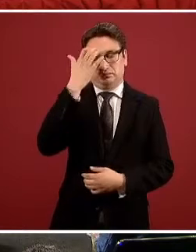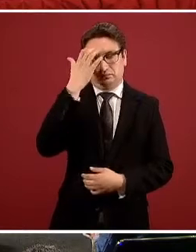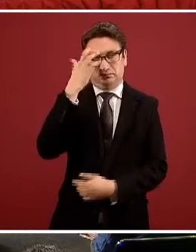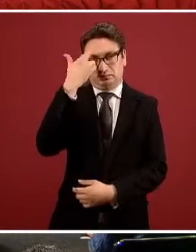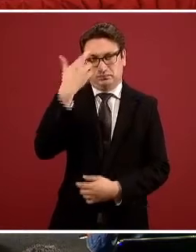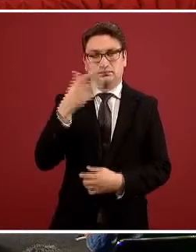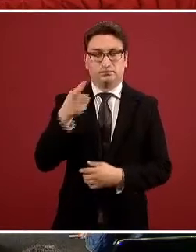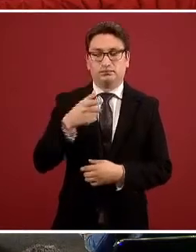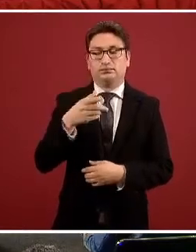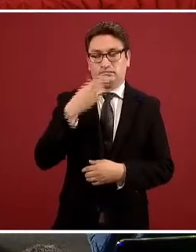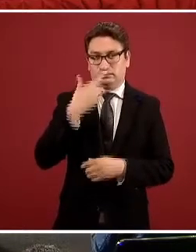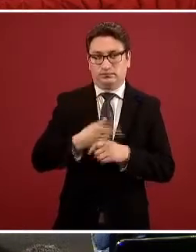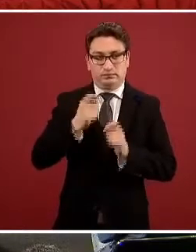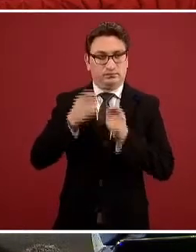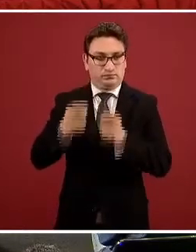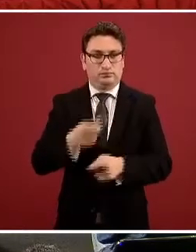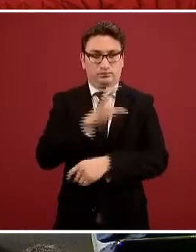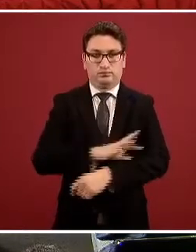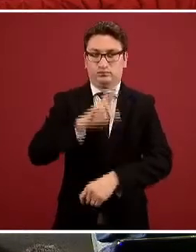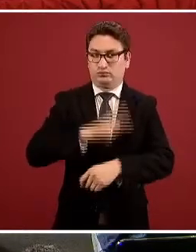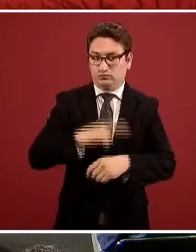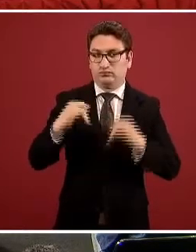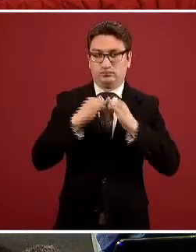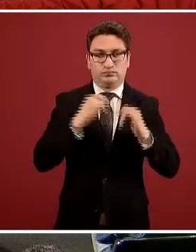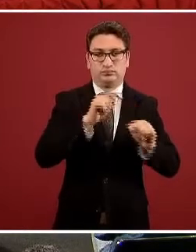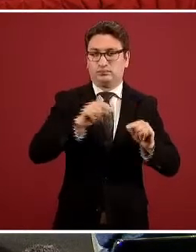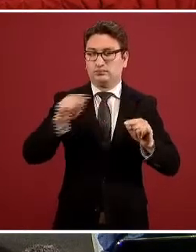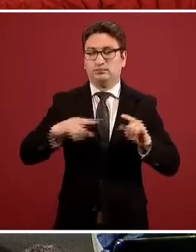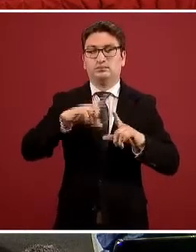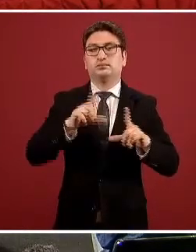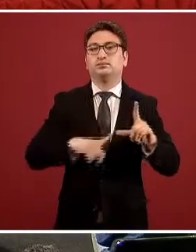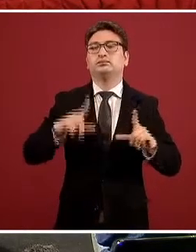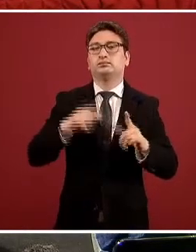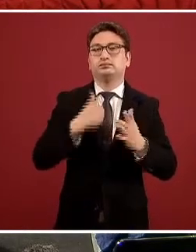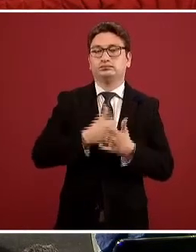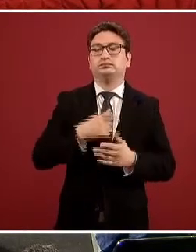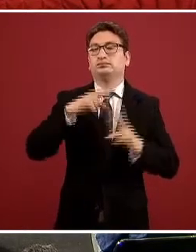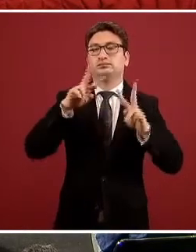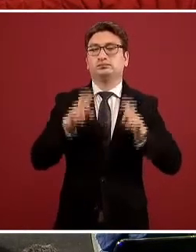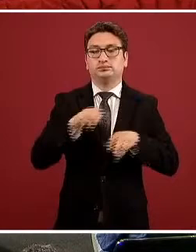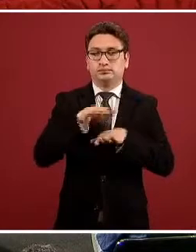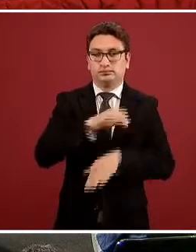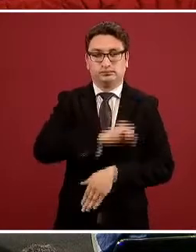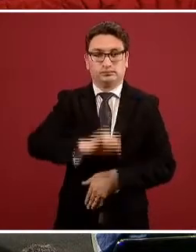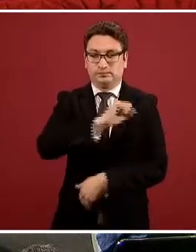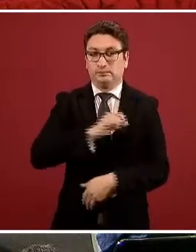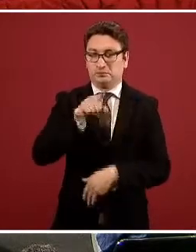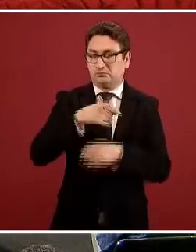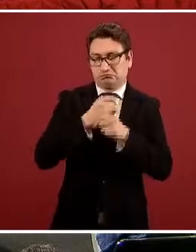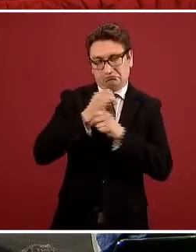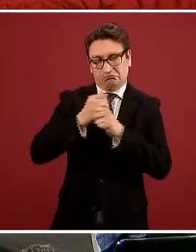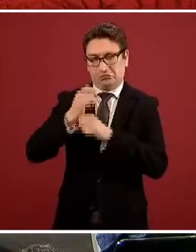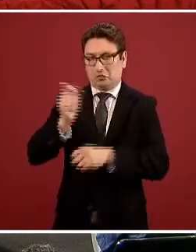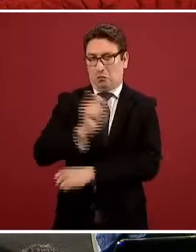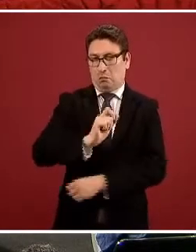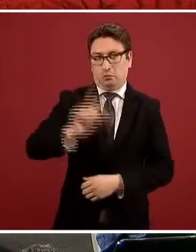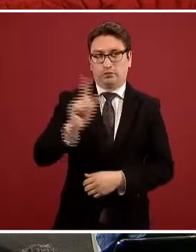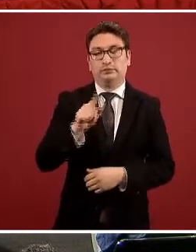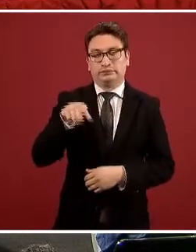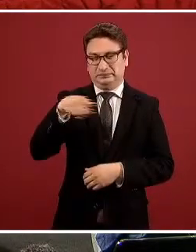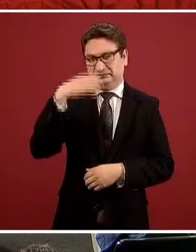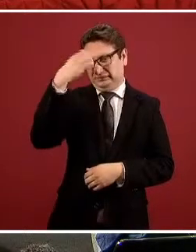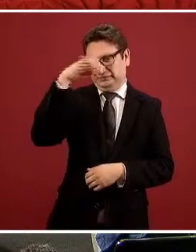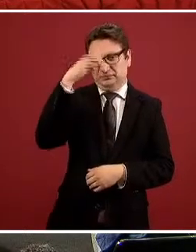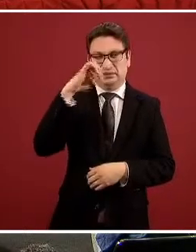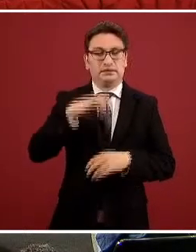es el comisionado coordinador de los Institutos Nacionales de Salud, además de ser un investigador nacional del más alto nivel, especialista